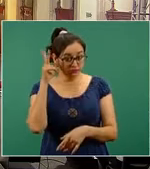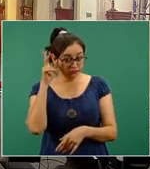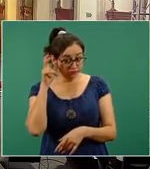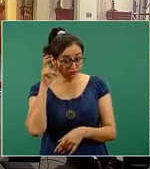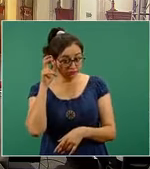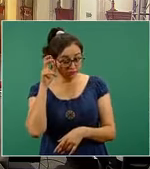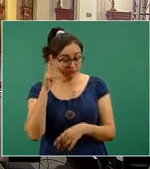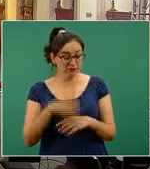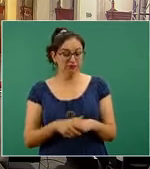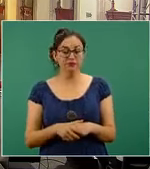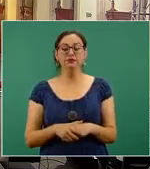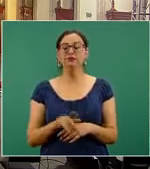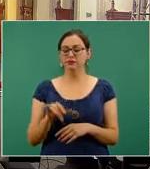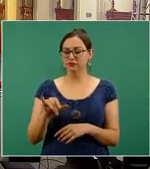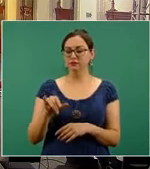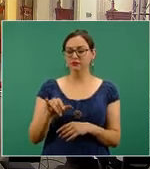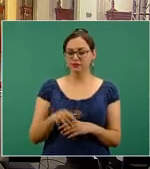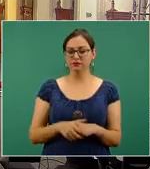Sí,